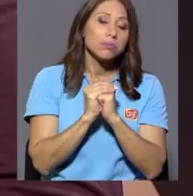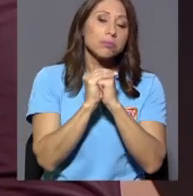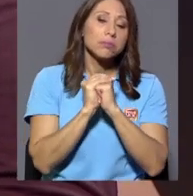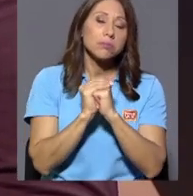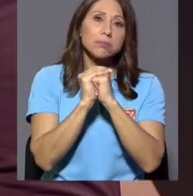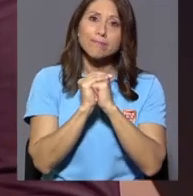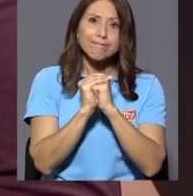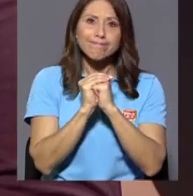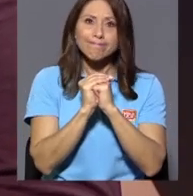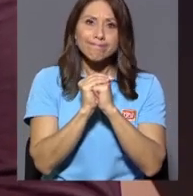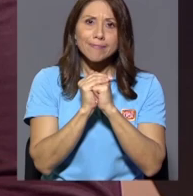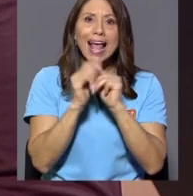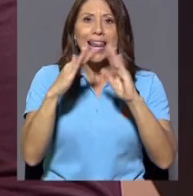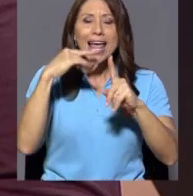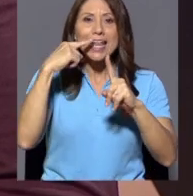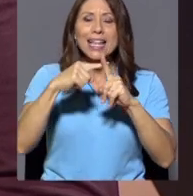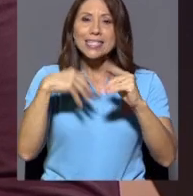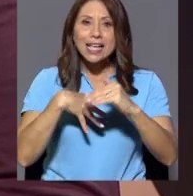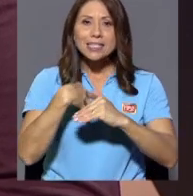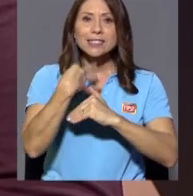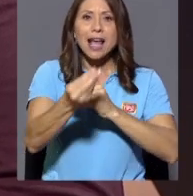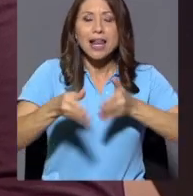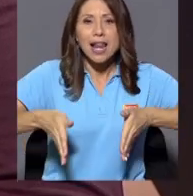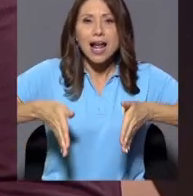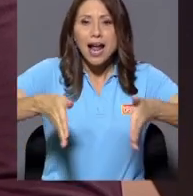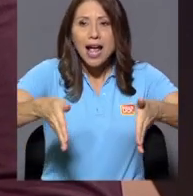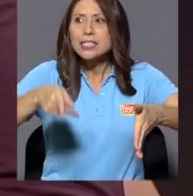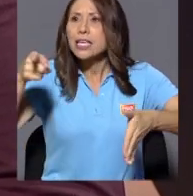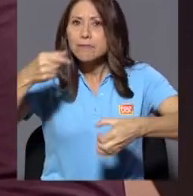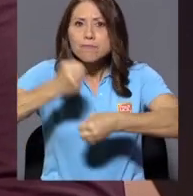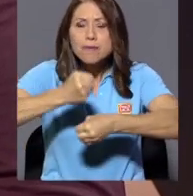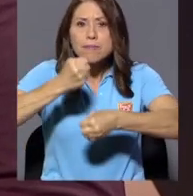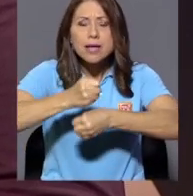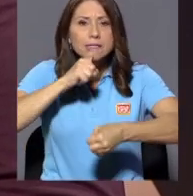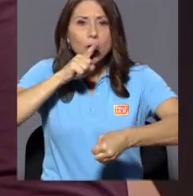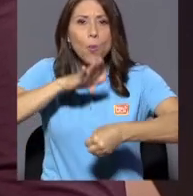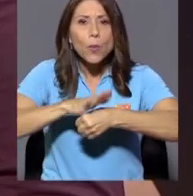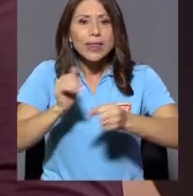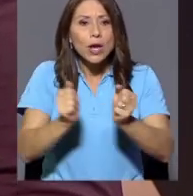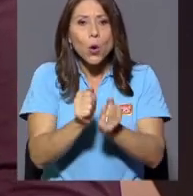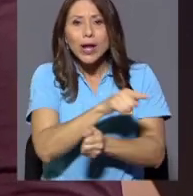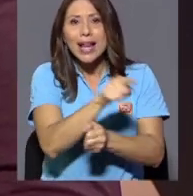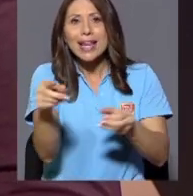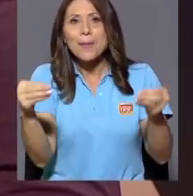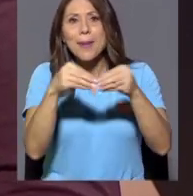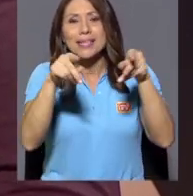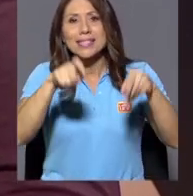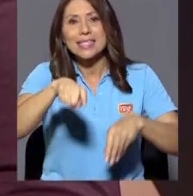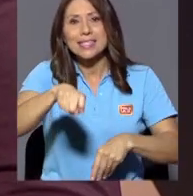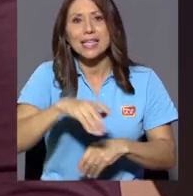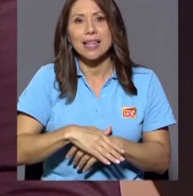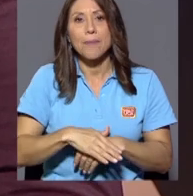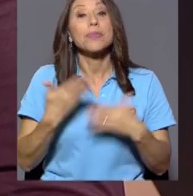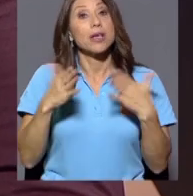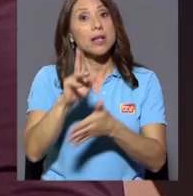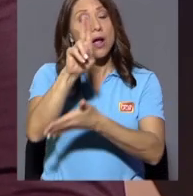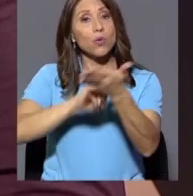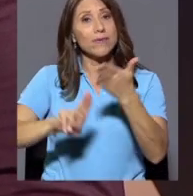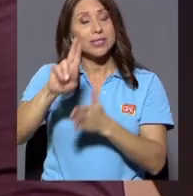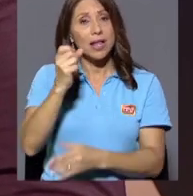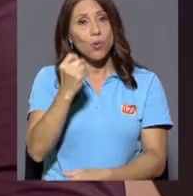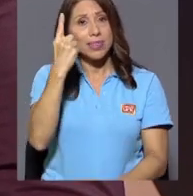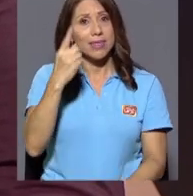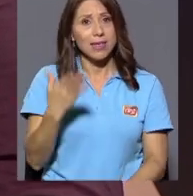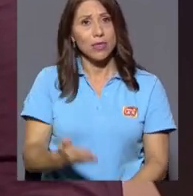en el templo sino que sale a la calle y se compromete con el que más necesita y la universidad creo que lo hacen lo entendido porque